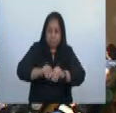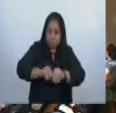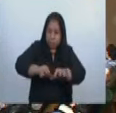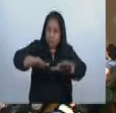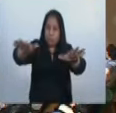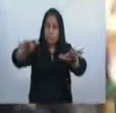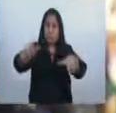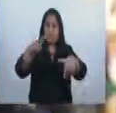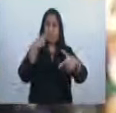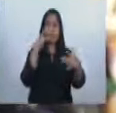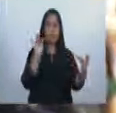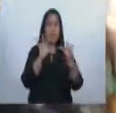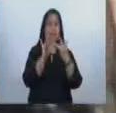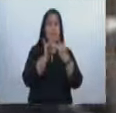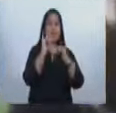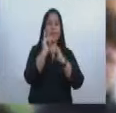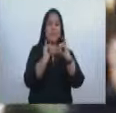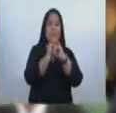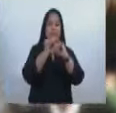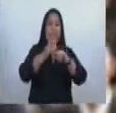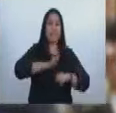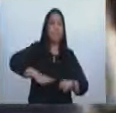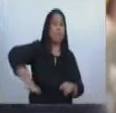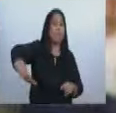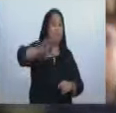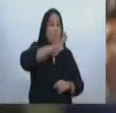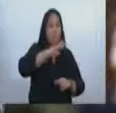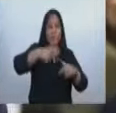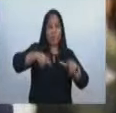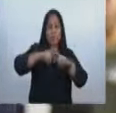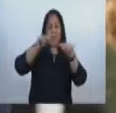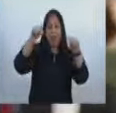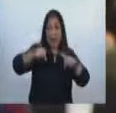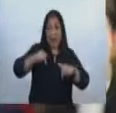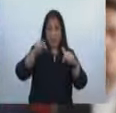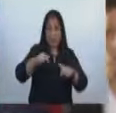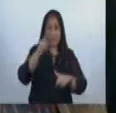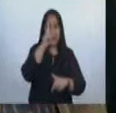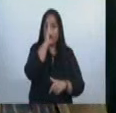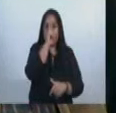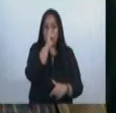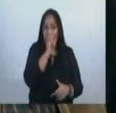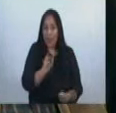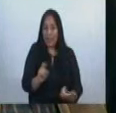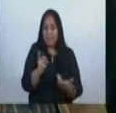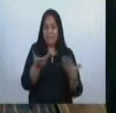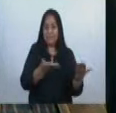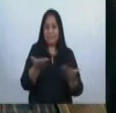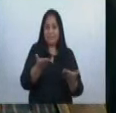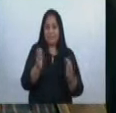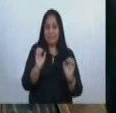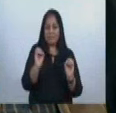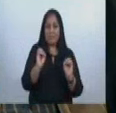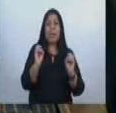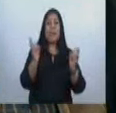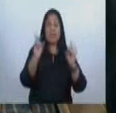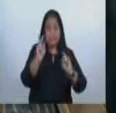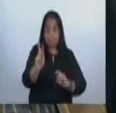conectividad a todas esas áreas que en este momento no cuentan con ese servicio y